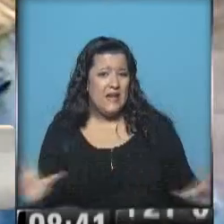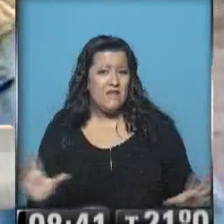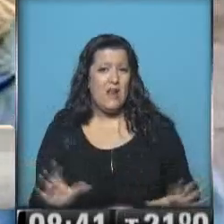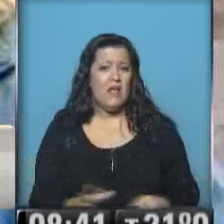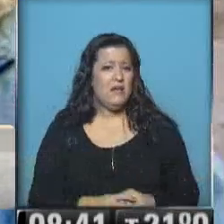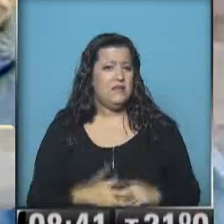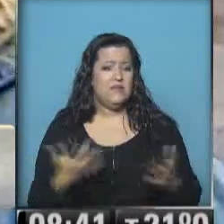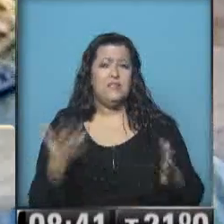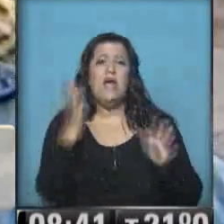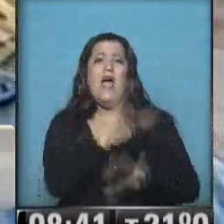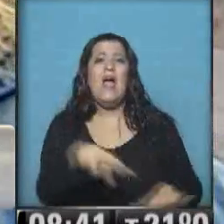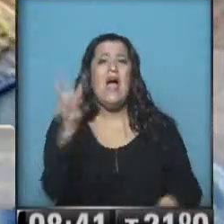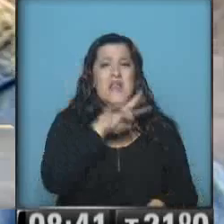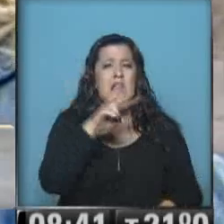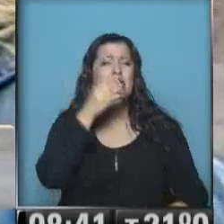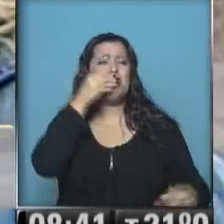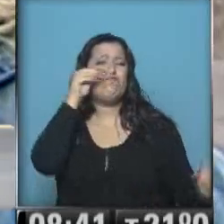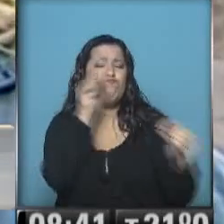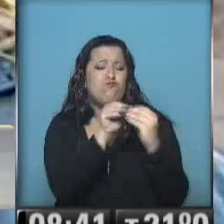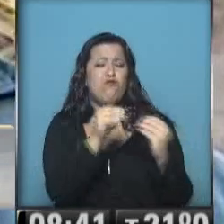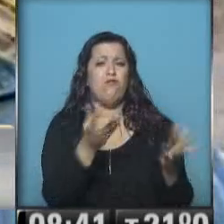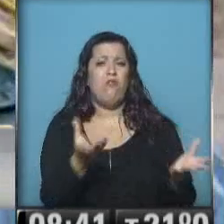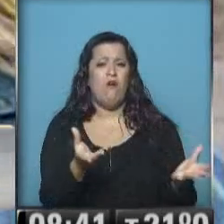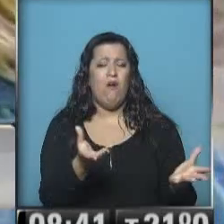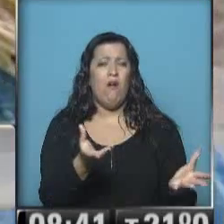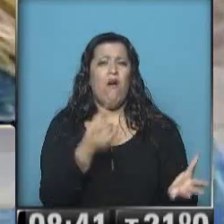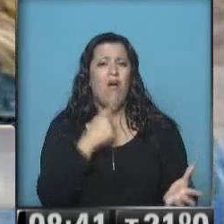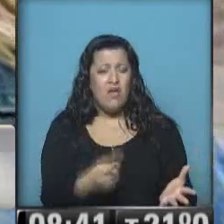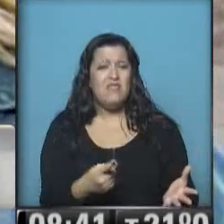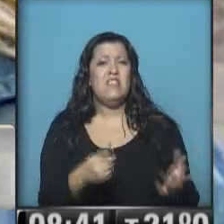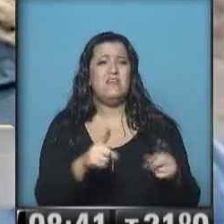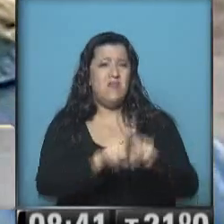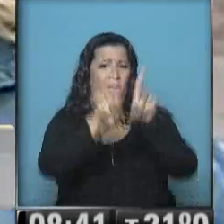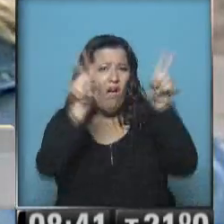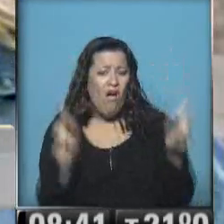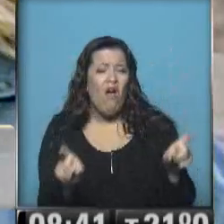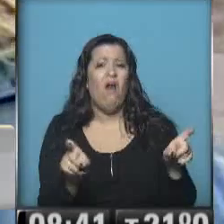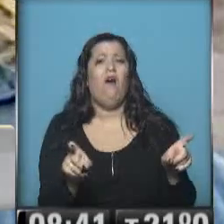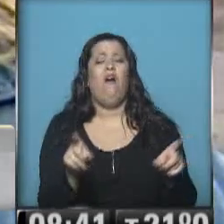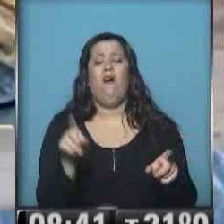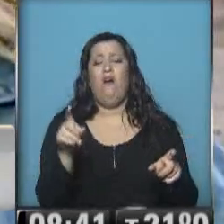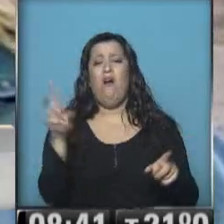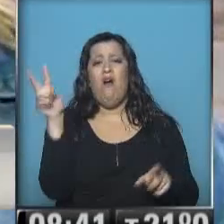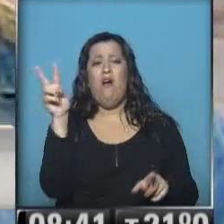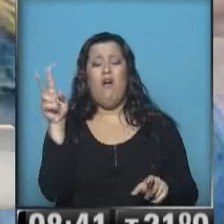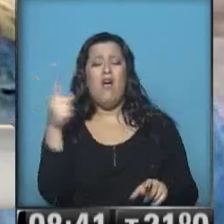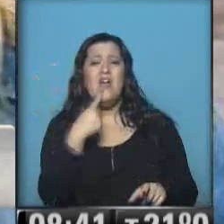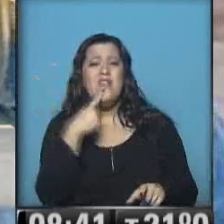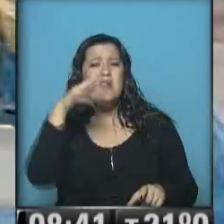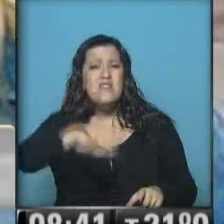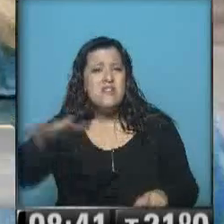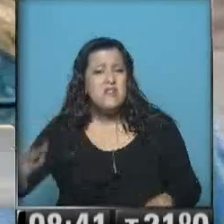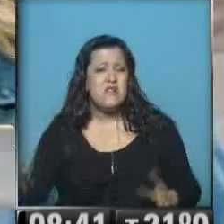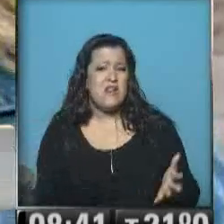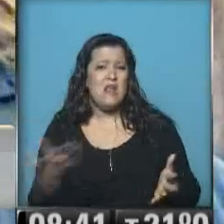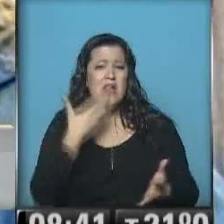nenas que ha besado en la boca que les ha abierto los genitales a nenes que no se hablan